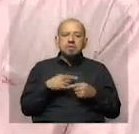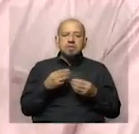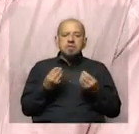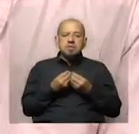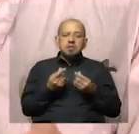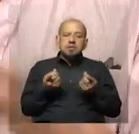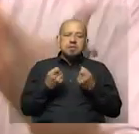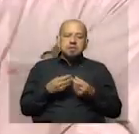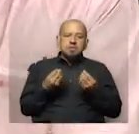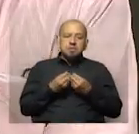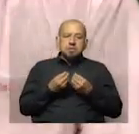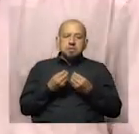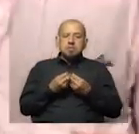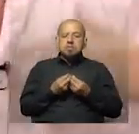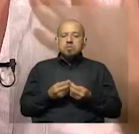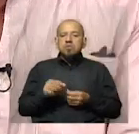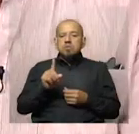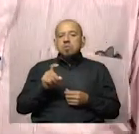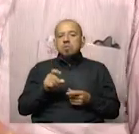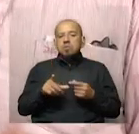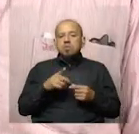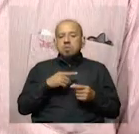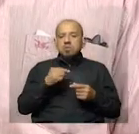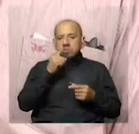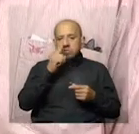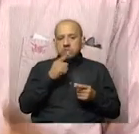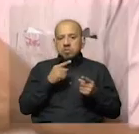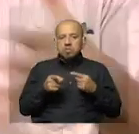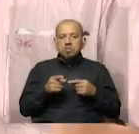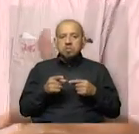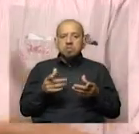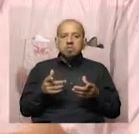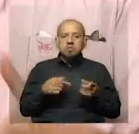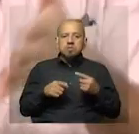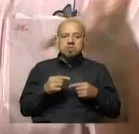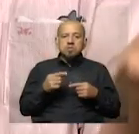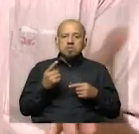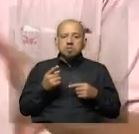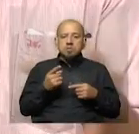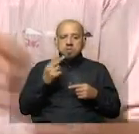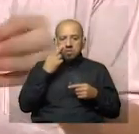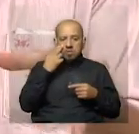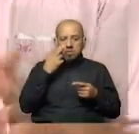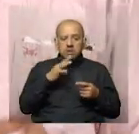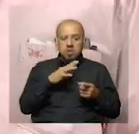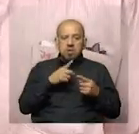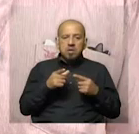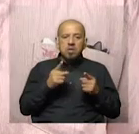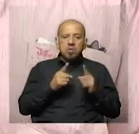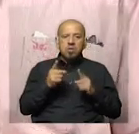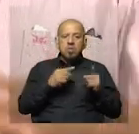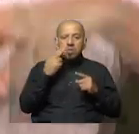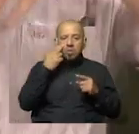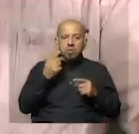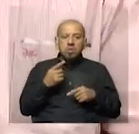muy importantes, llevan mucha agua, sí, crecen muy rápido. Y son de los primeros en mostrar problemas y estamos teniendo algún problemita de